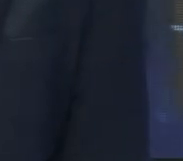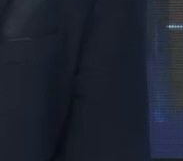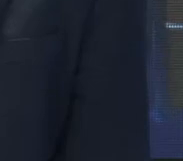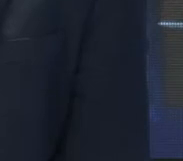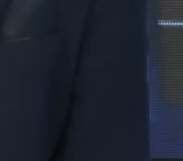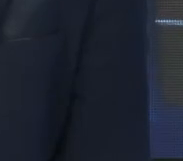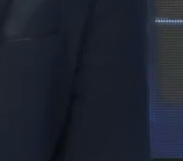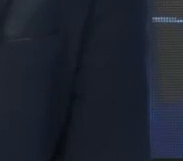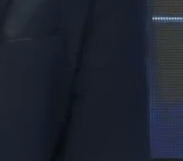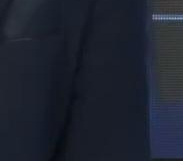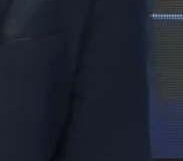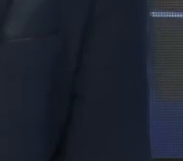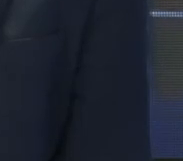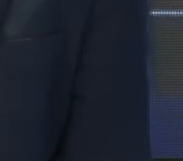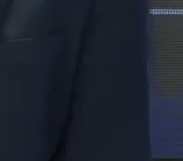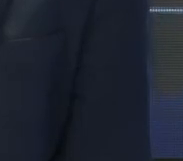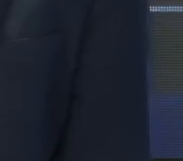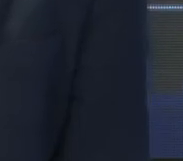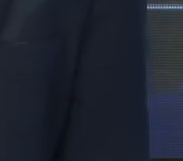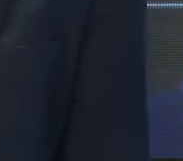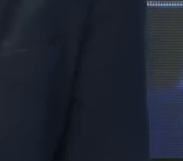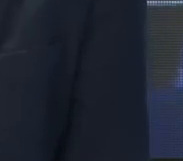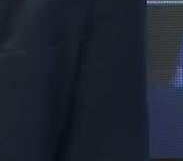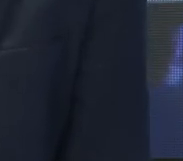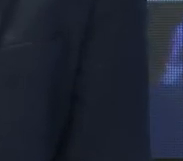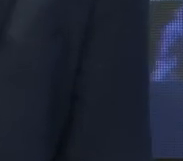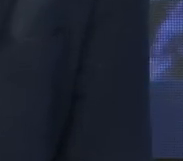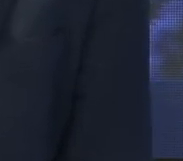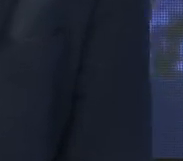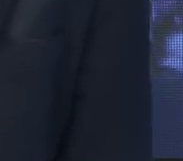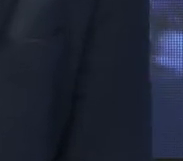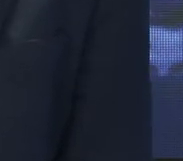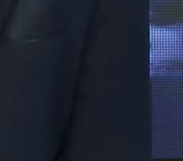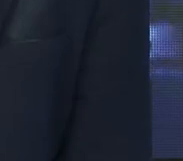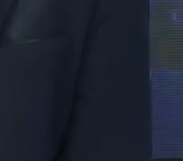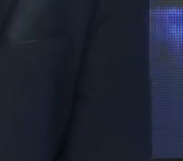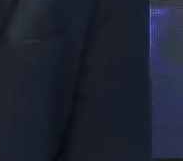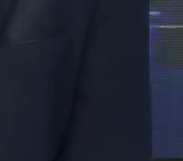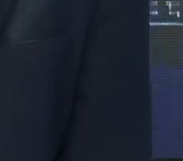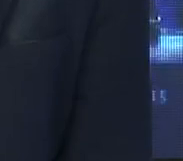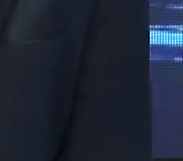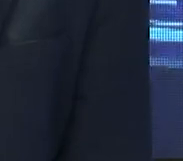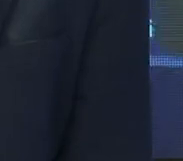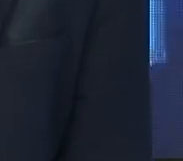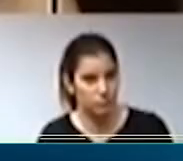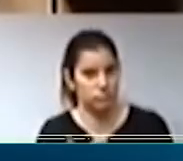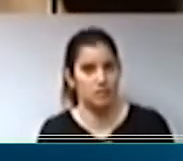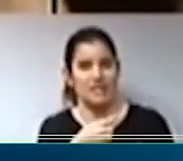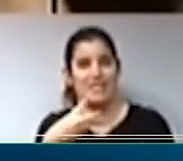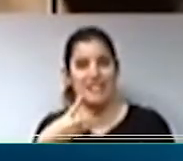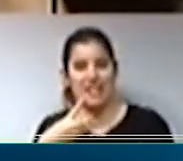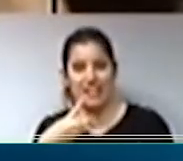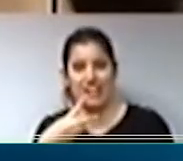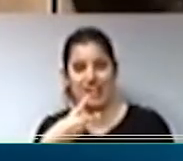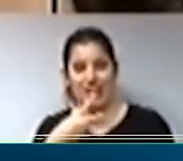ver, esto es la tragedia griega, la gran película que estamos acostumbrados. Por supuesto, viene el